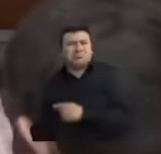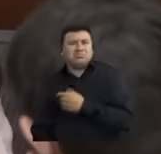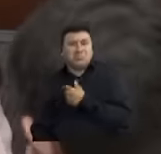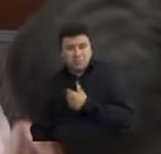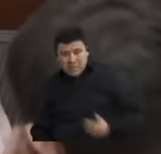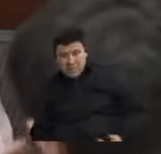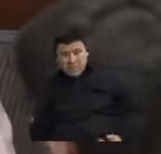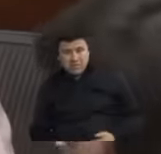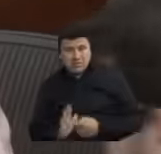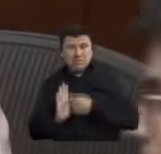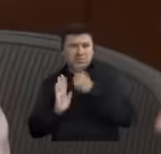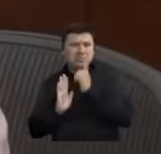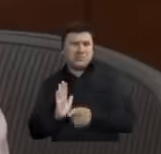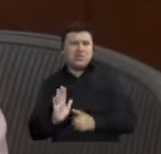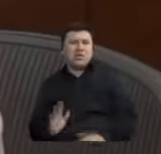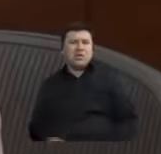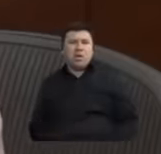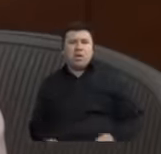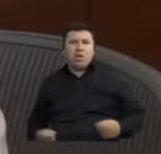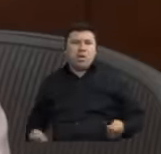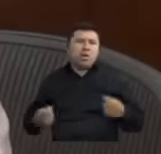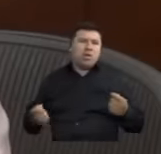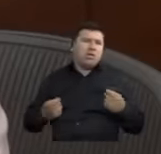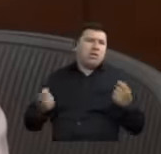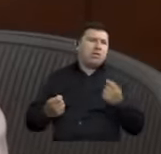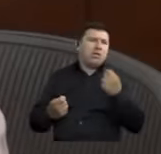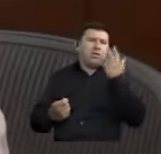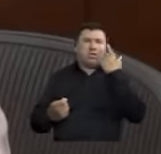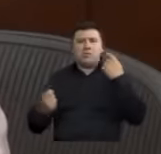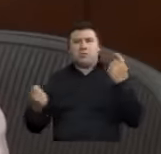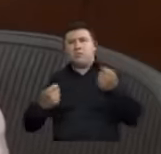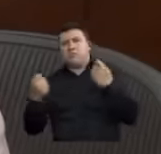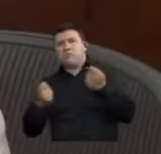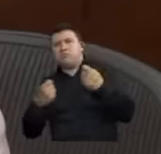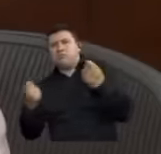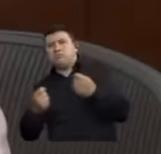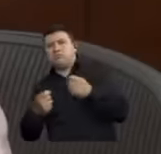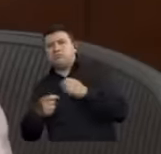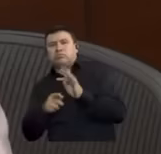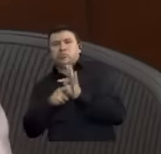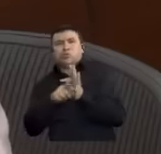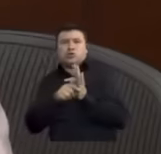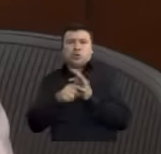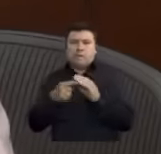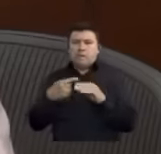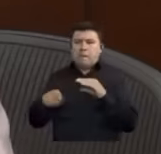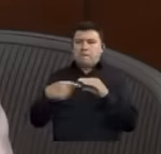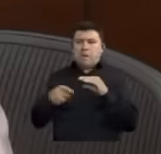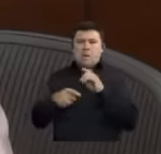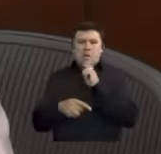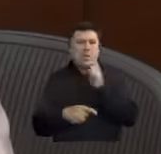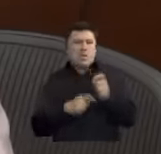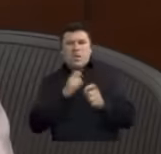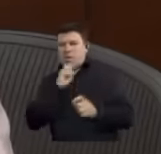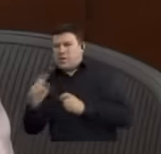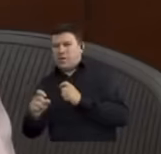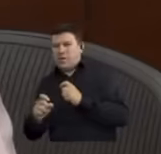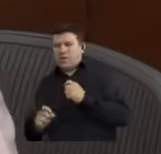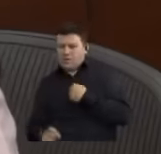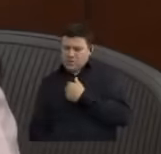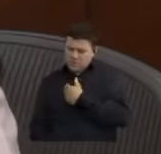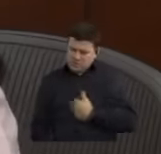mandatario, sino un activista que dedica sus días a trinar con desprecio en lugar de